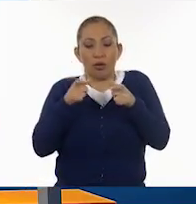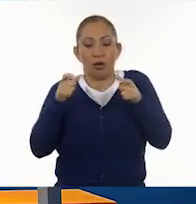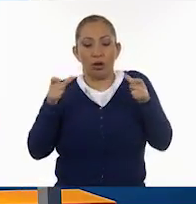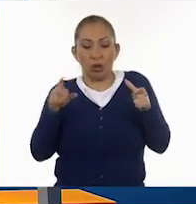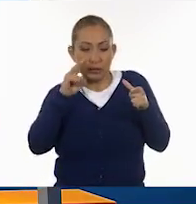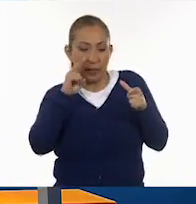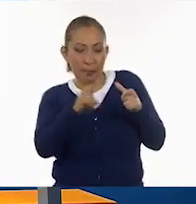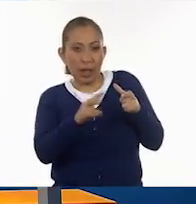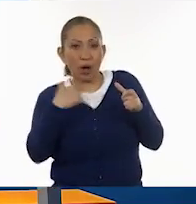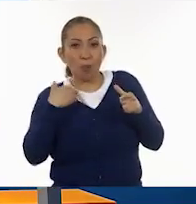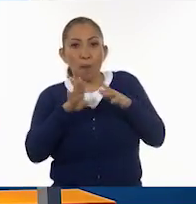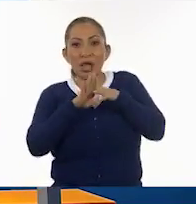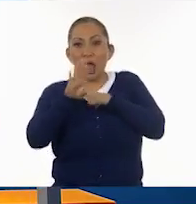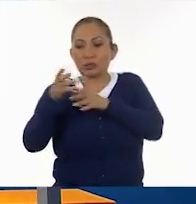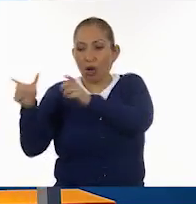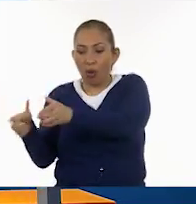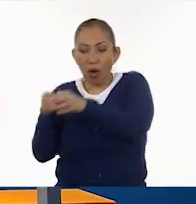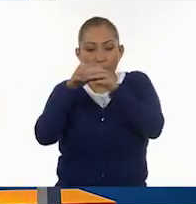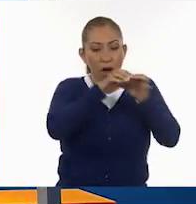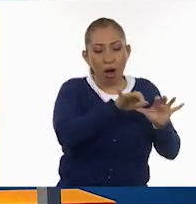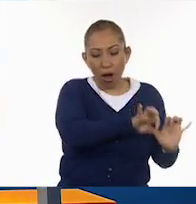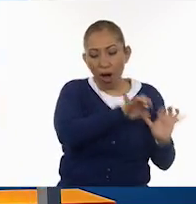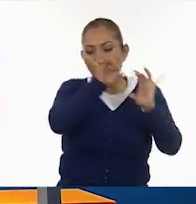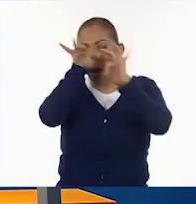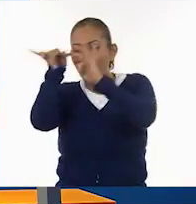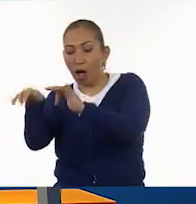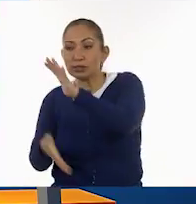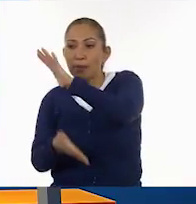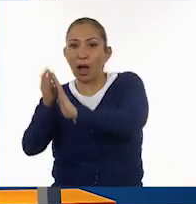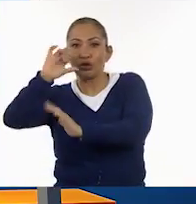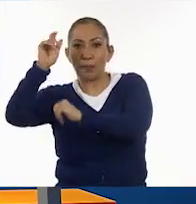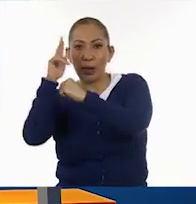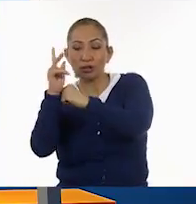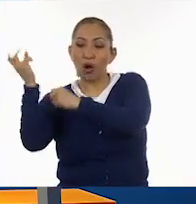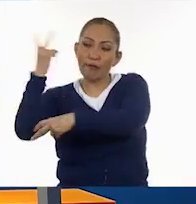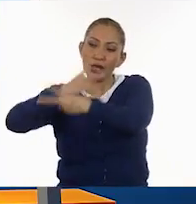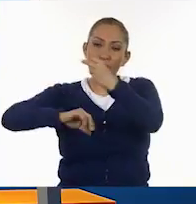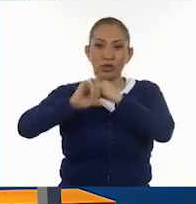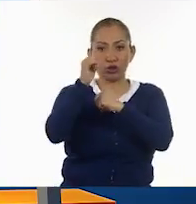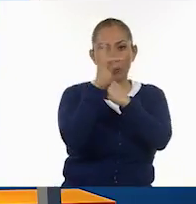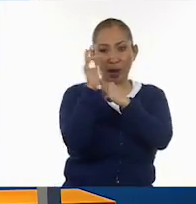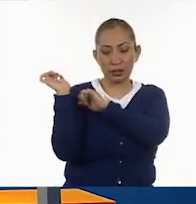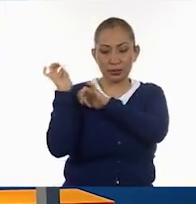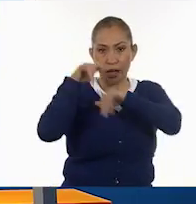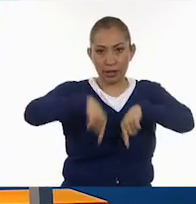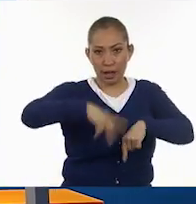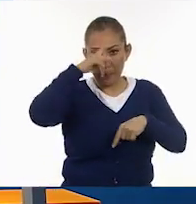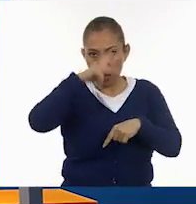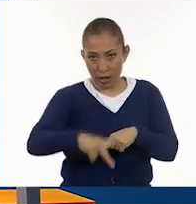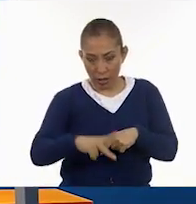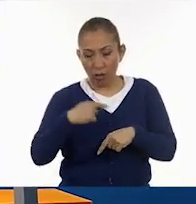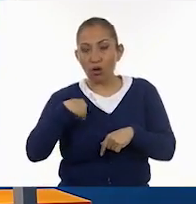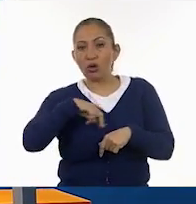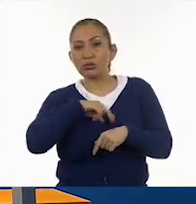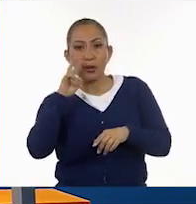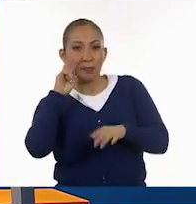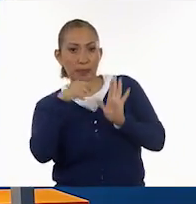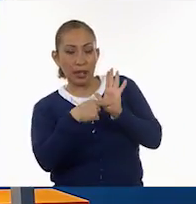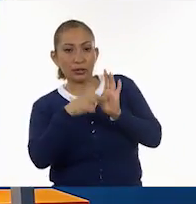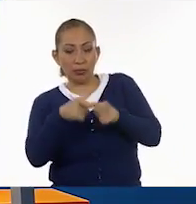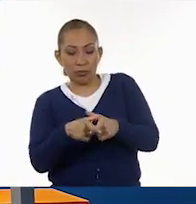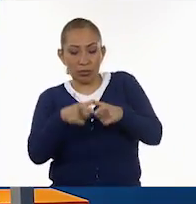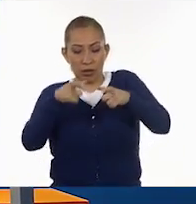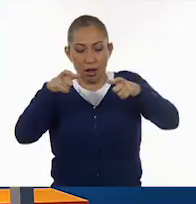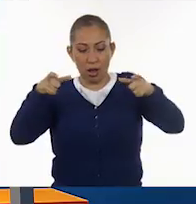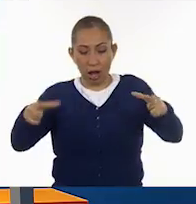se van a ver los movimientos migratorios. Gente que deja el país, gente que llega de otros países. Entonces aquí nosotros la que tenemos es de